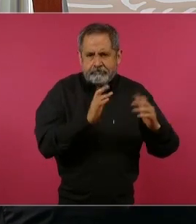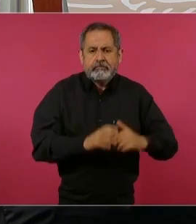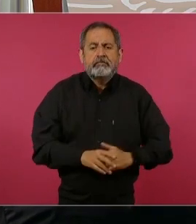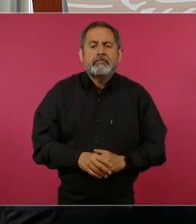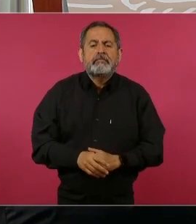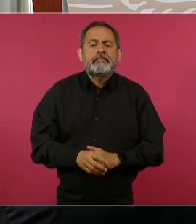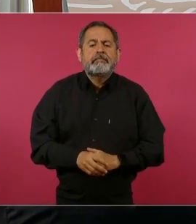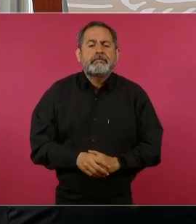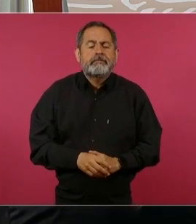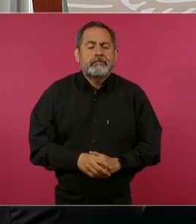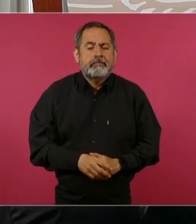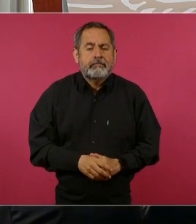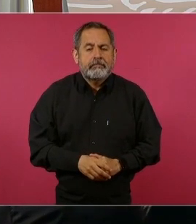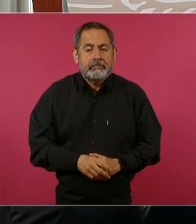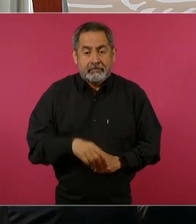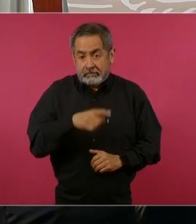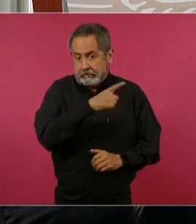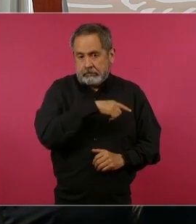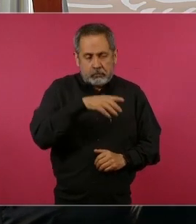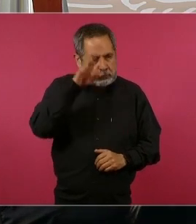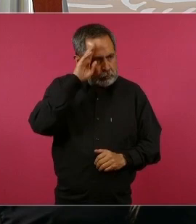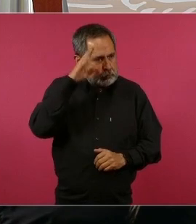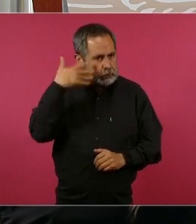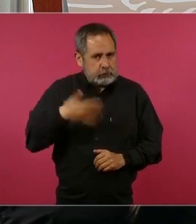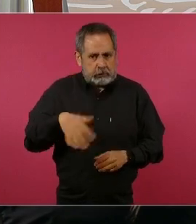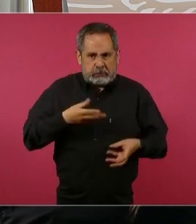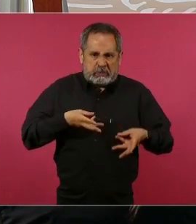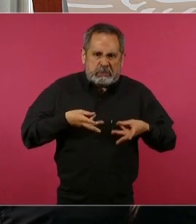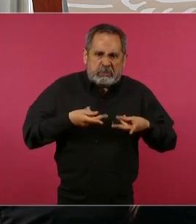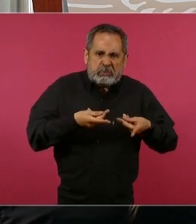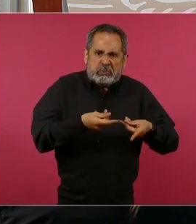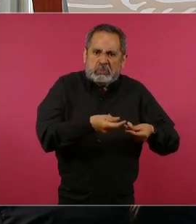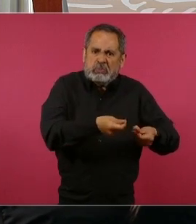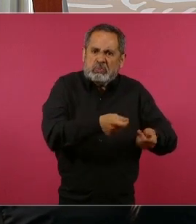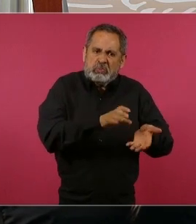Además, ¿cuánto dinero invertido?